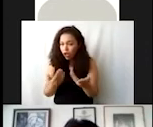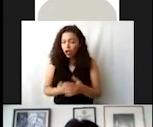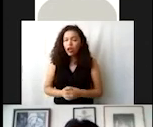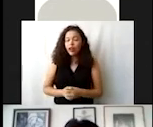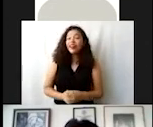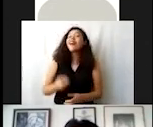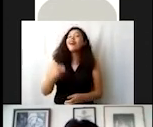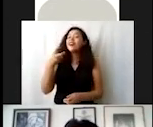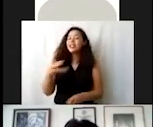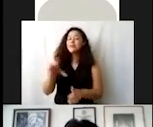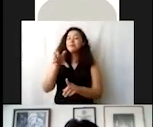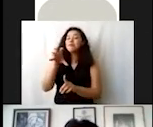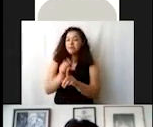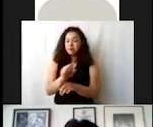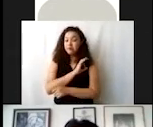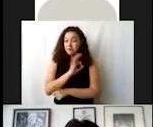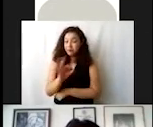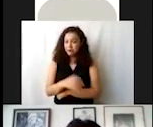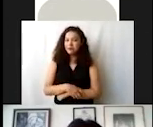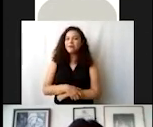los alcances, ¿no?